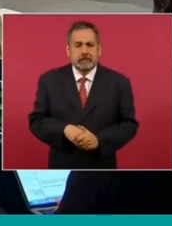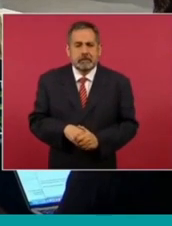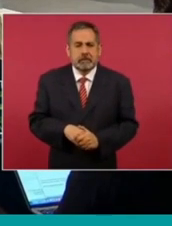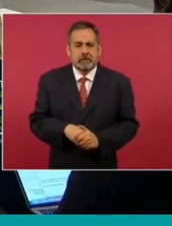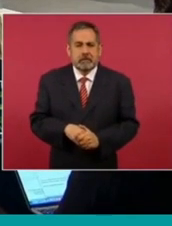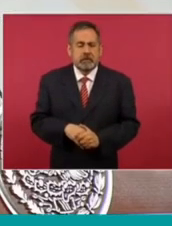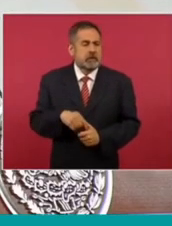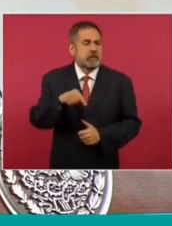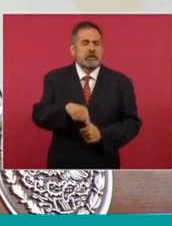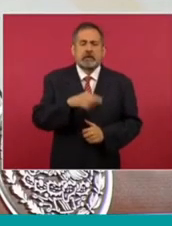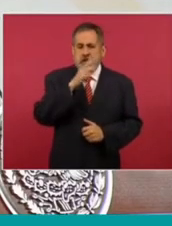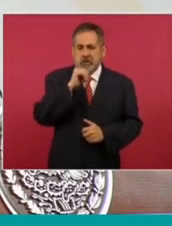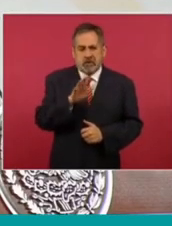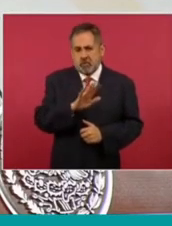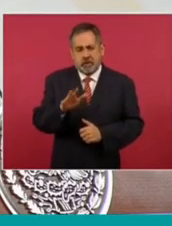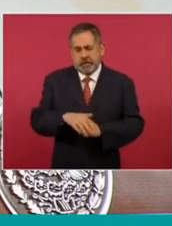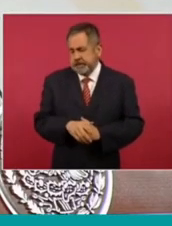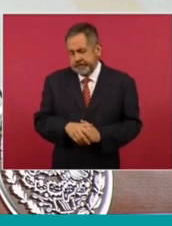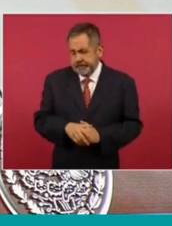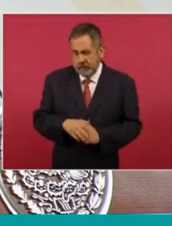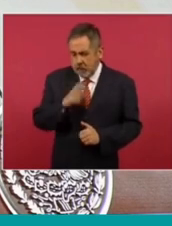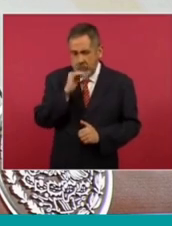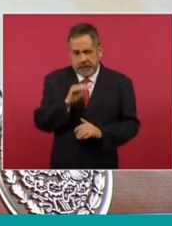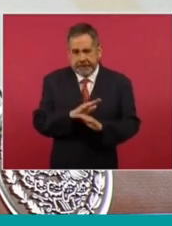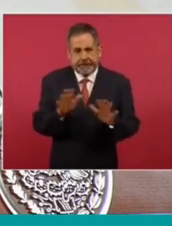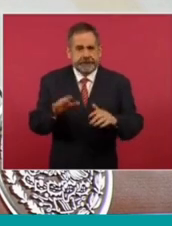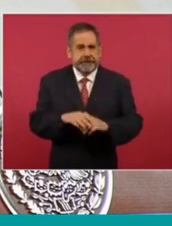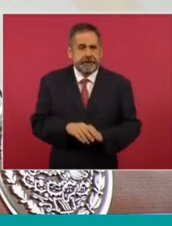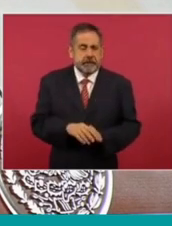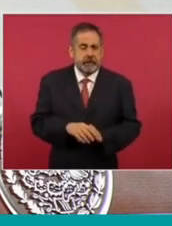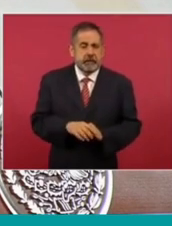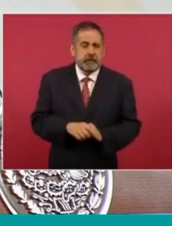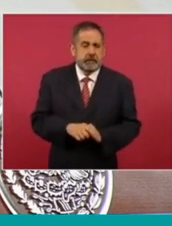han podido ni podrán, porque